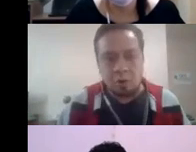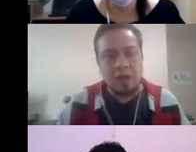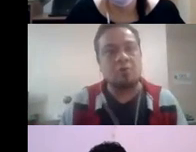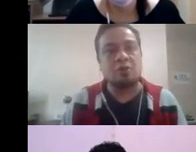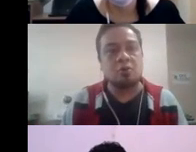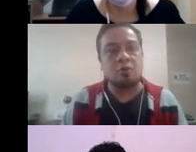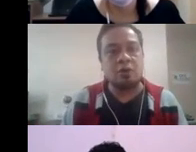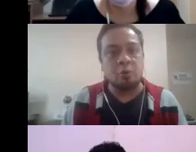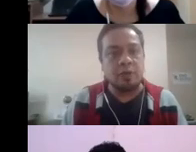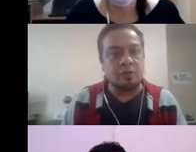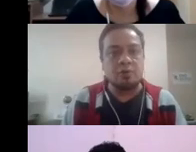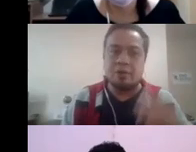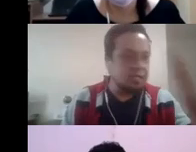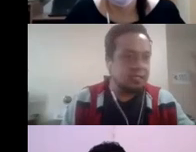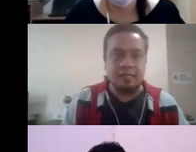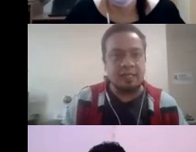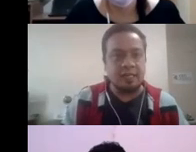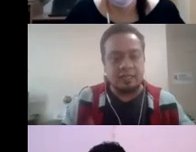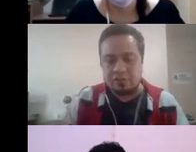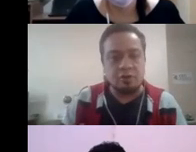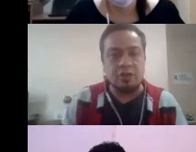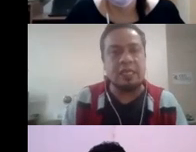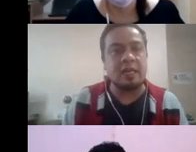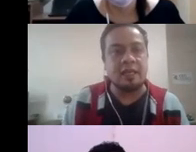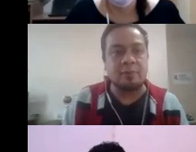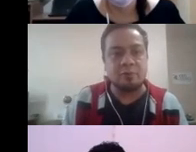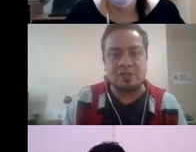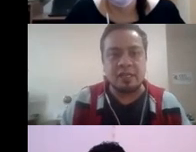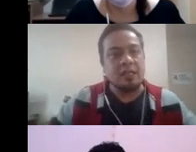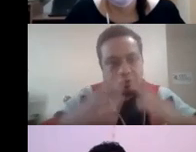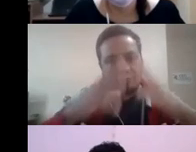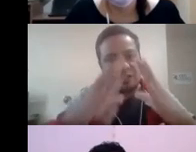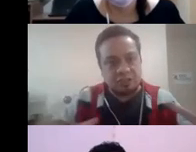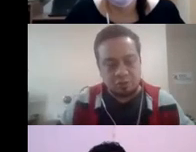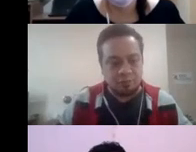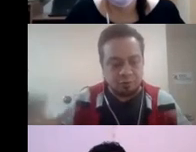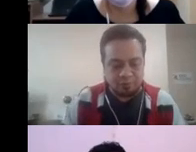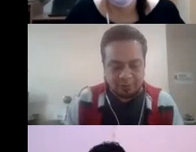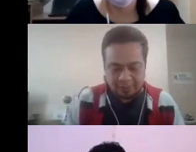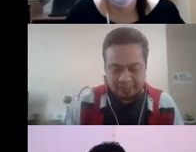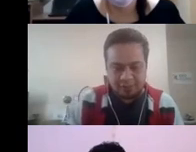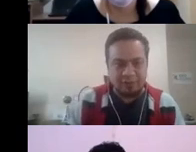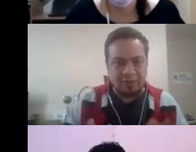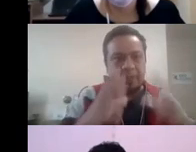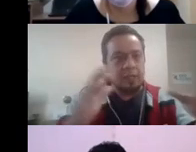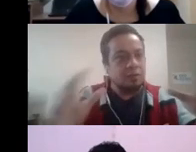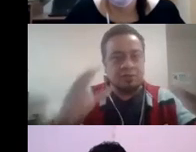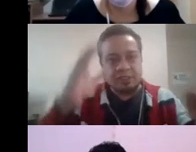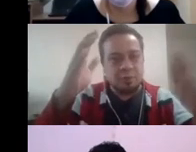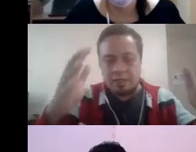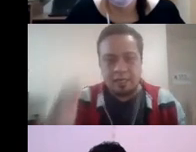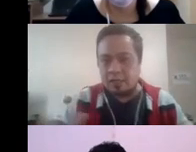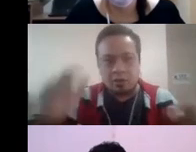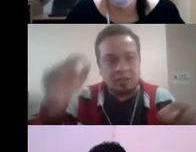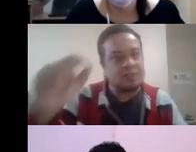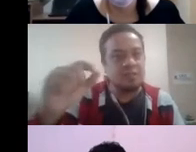a lo largo de todo el documento y en el diagnóstico y en la propuesta. Entonces, como comentaba el licenciado Felipe, ustedes